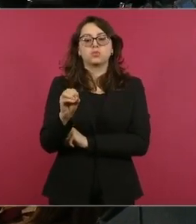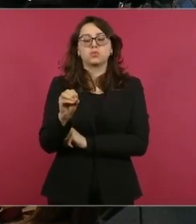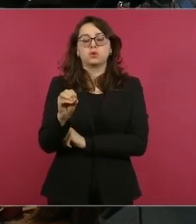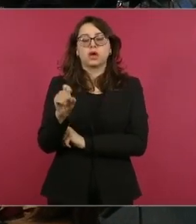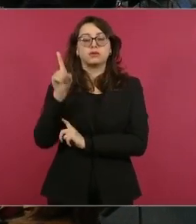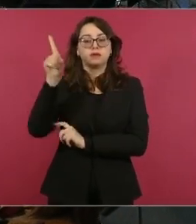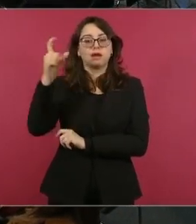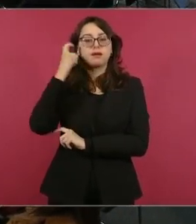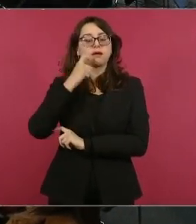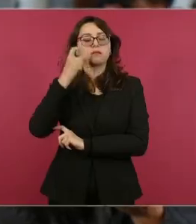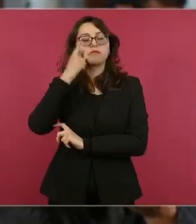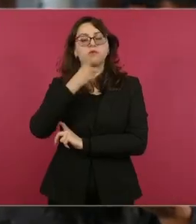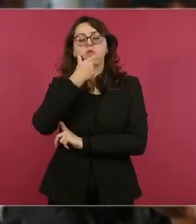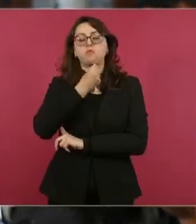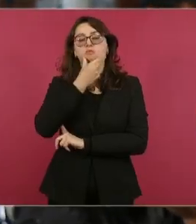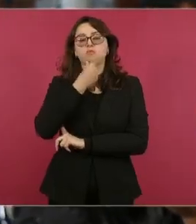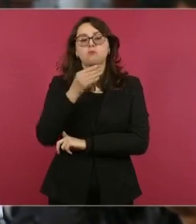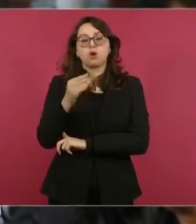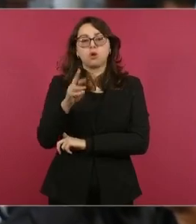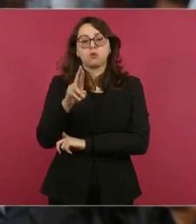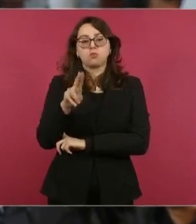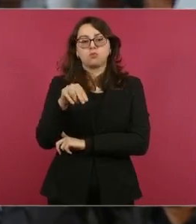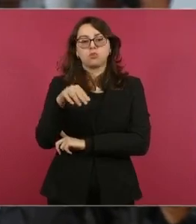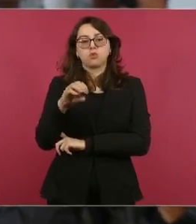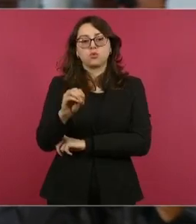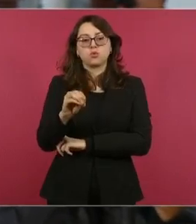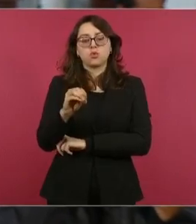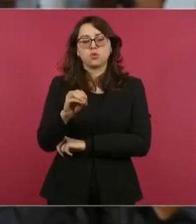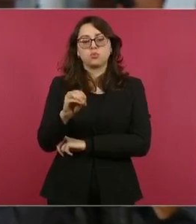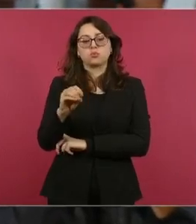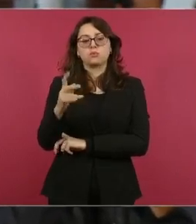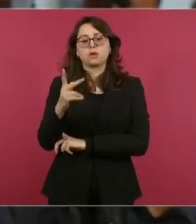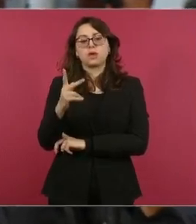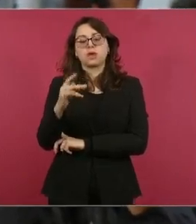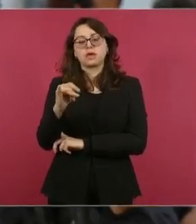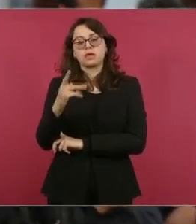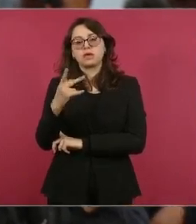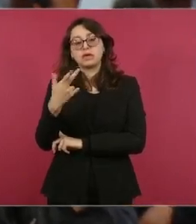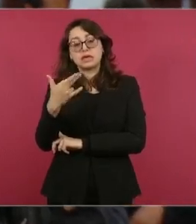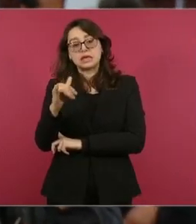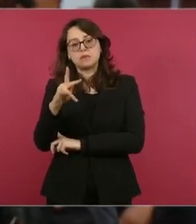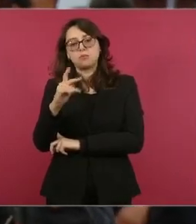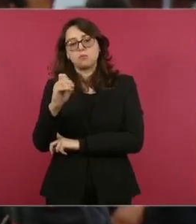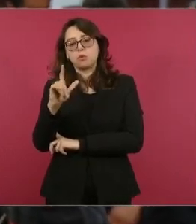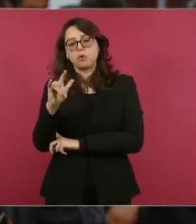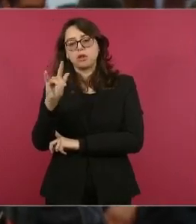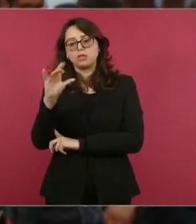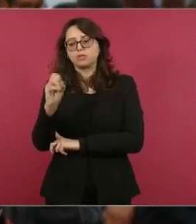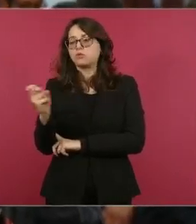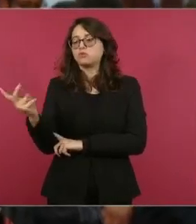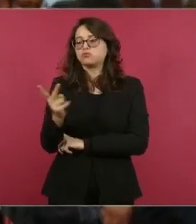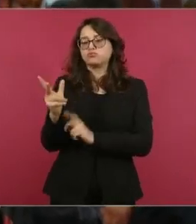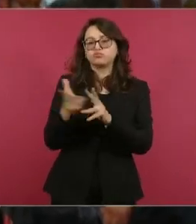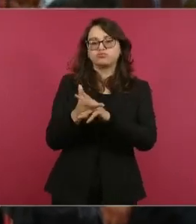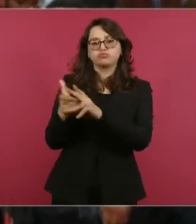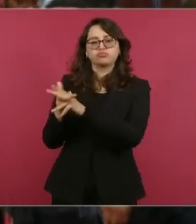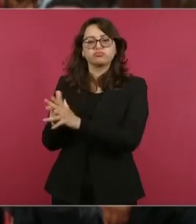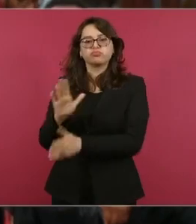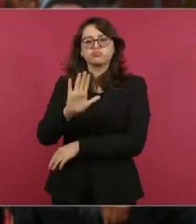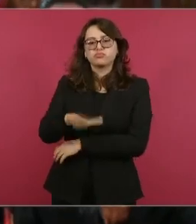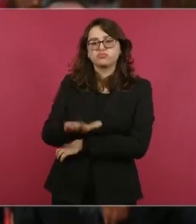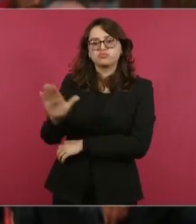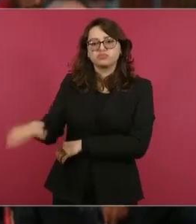de Guerrero, un líder de las CRAC, e Hipólito Mora, ¿por qué en este año, desde su perspectiva, son tan recurrentes